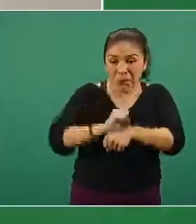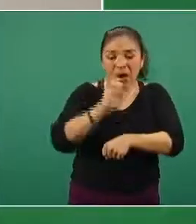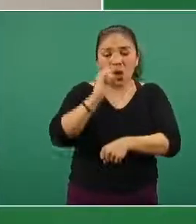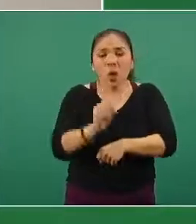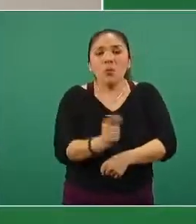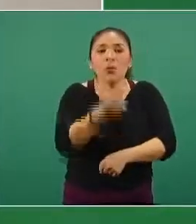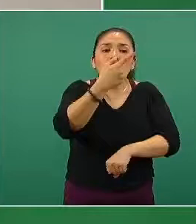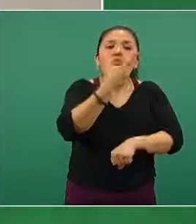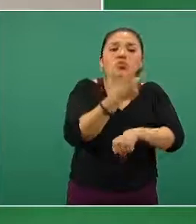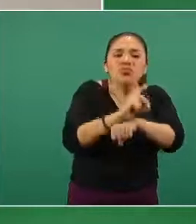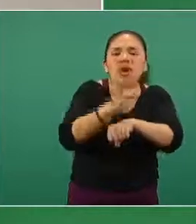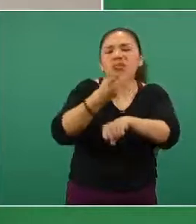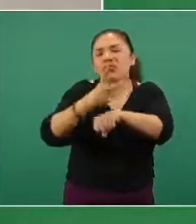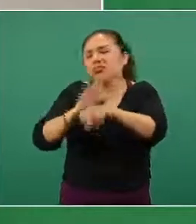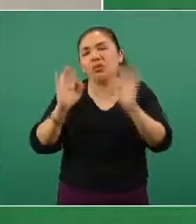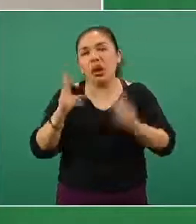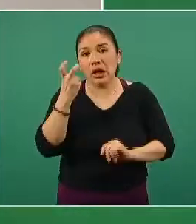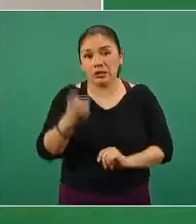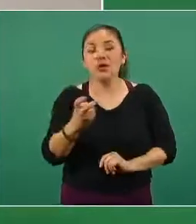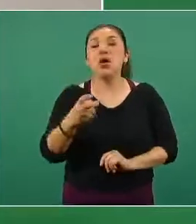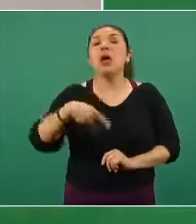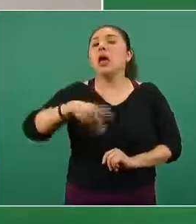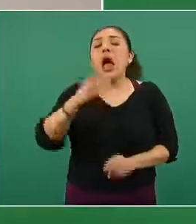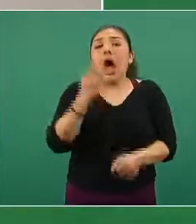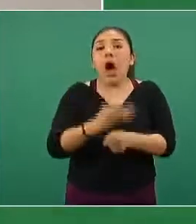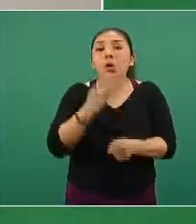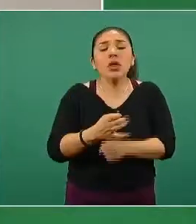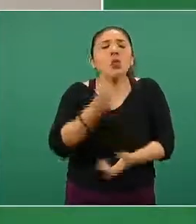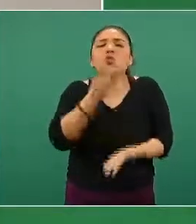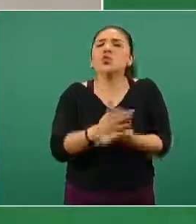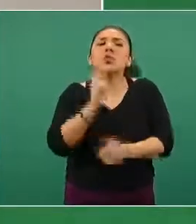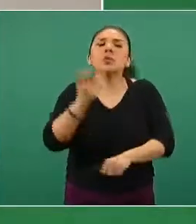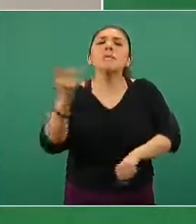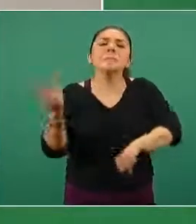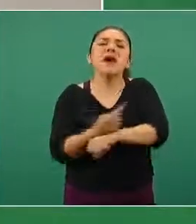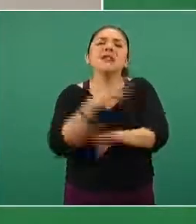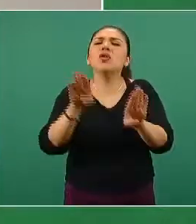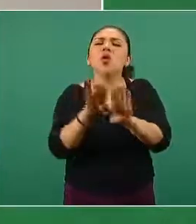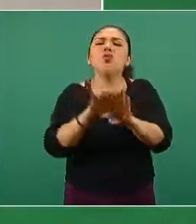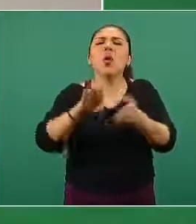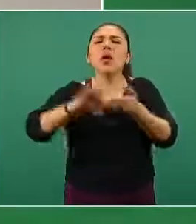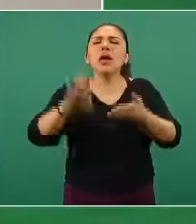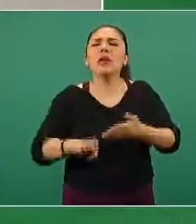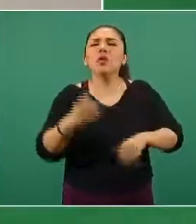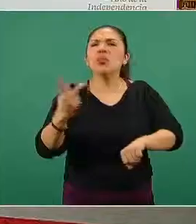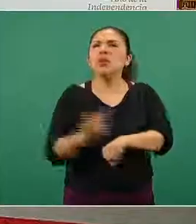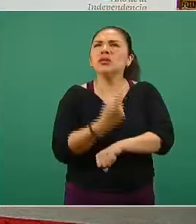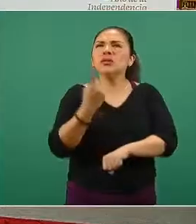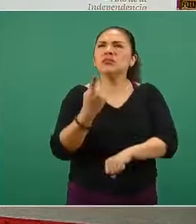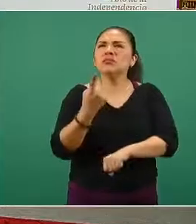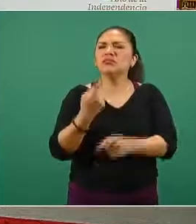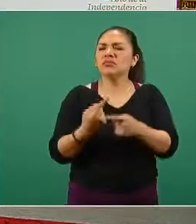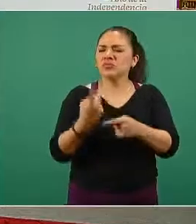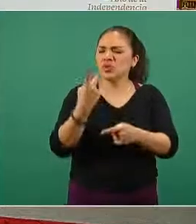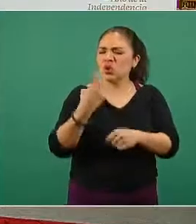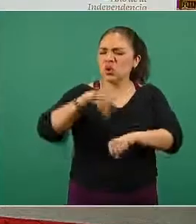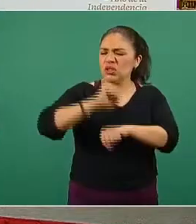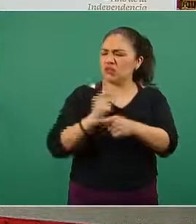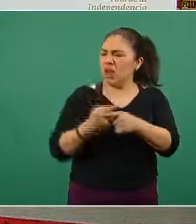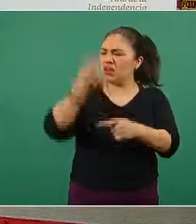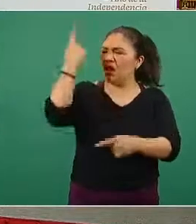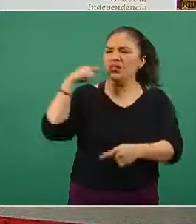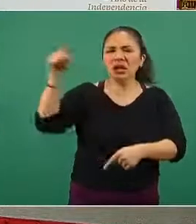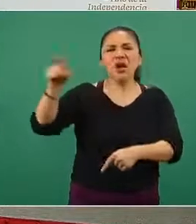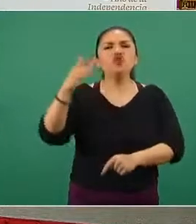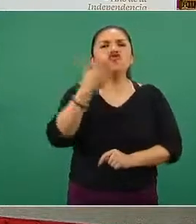primeros días de actividad. Simple y llanamente, lo que va a pasar sucedió, por ejemplo, la semana antepasada en el estado